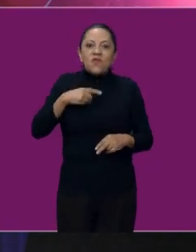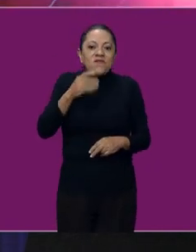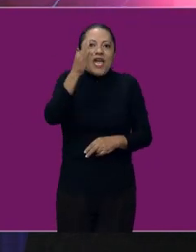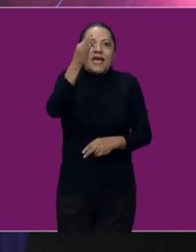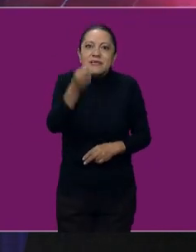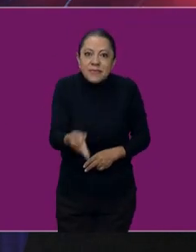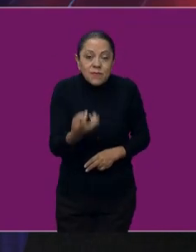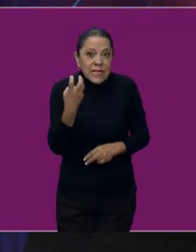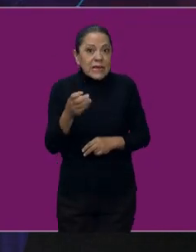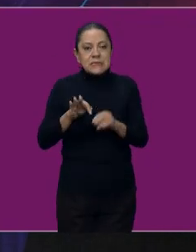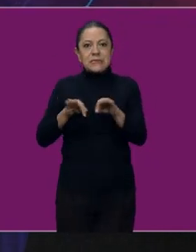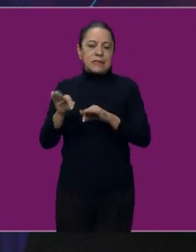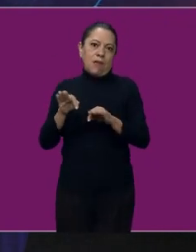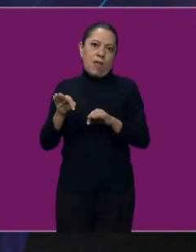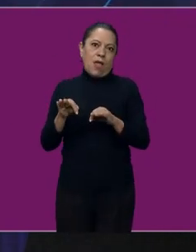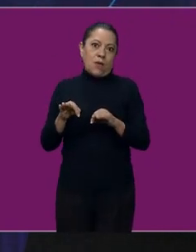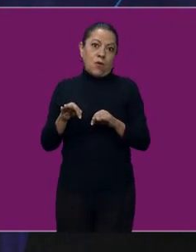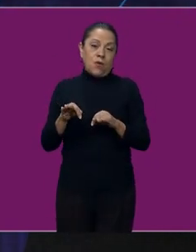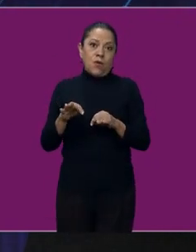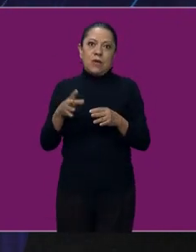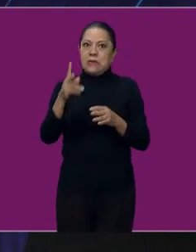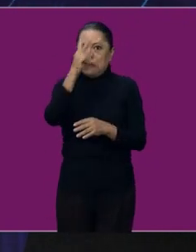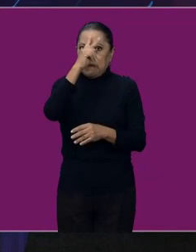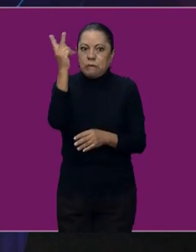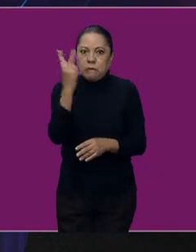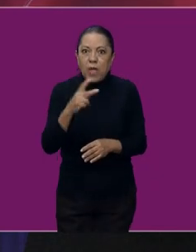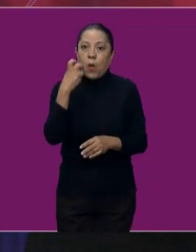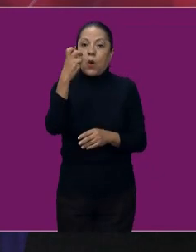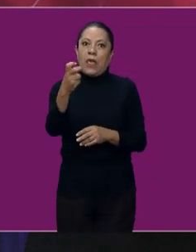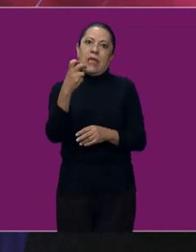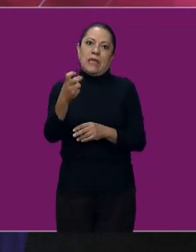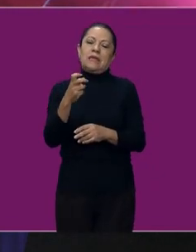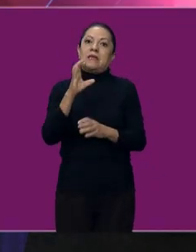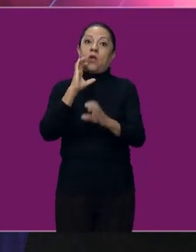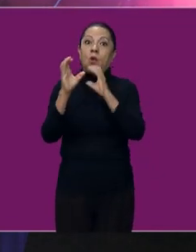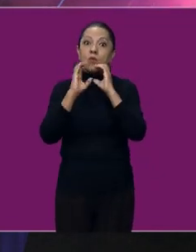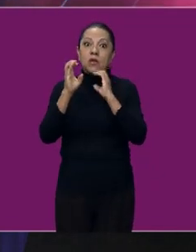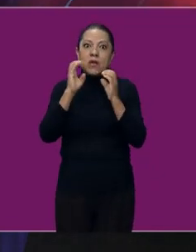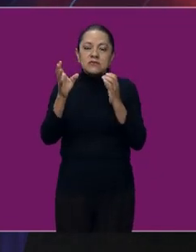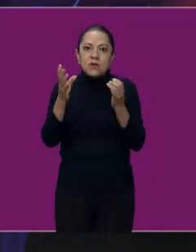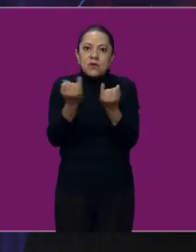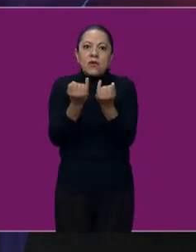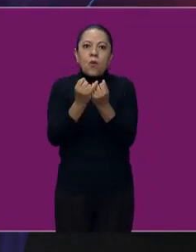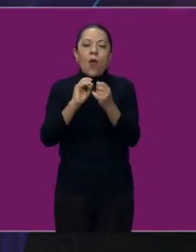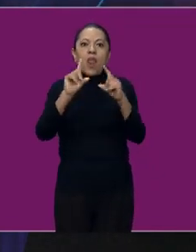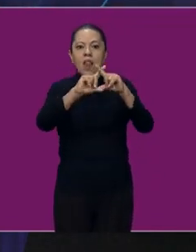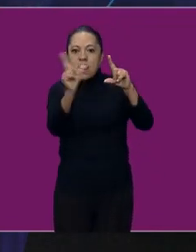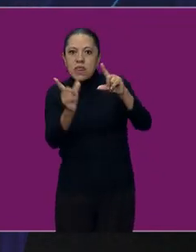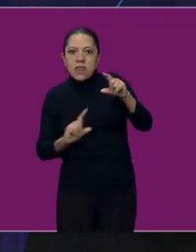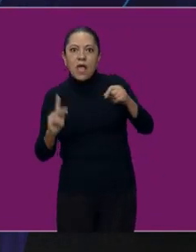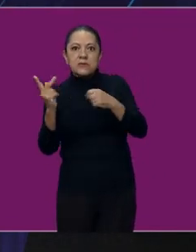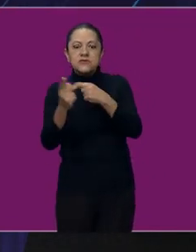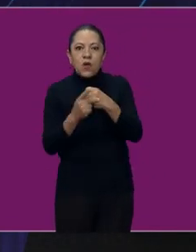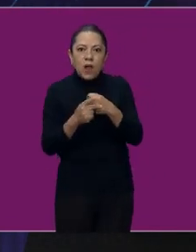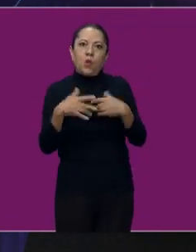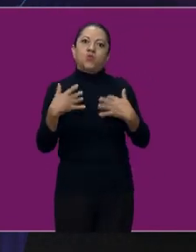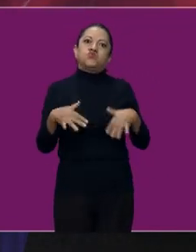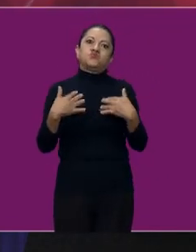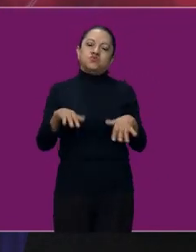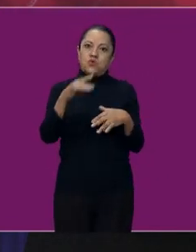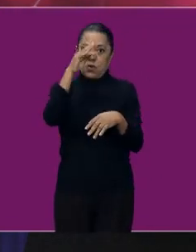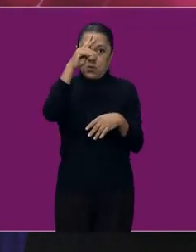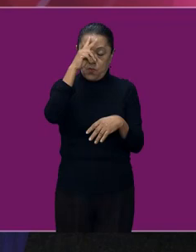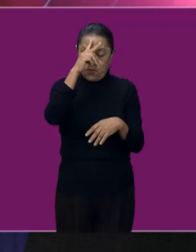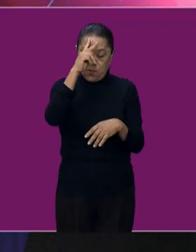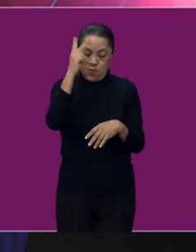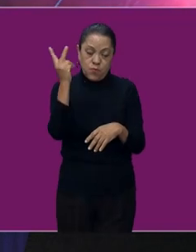y menos en medios de comunicación y a nivel nacional claro todavía no son mayoría los contenidos en donde se cuenta con intérpretes